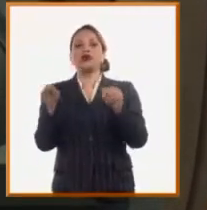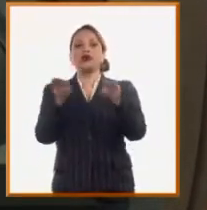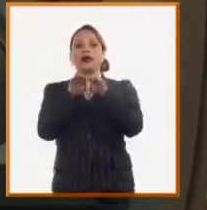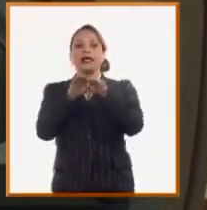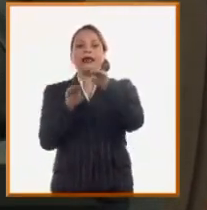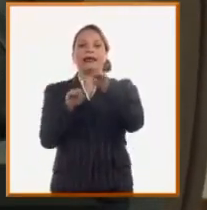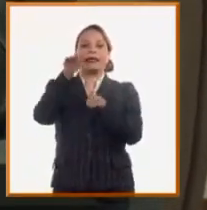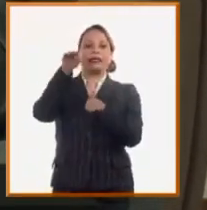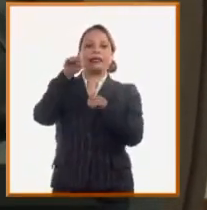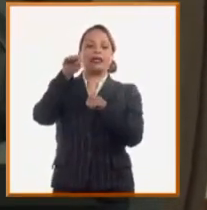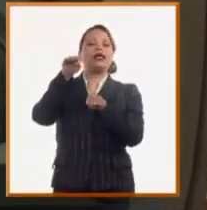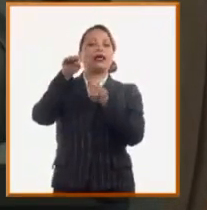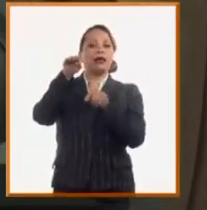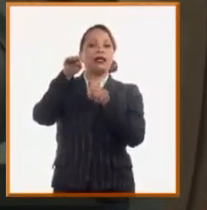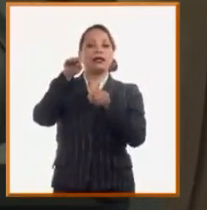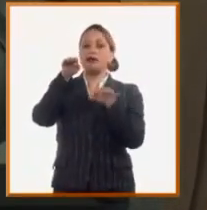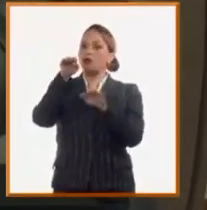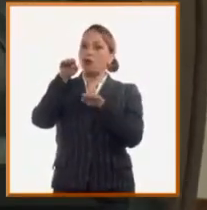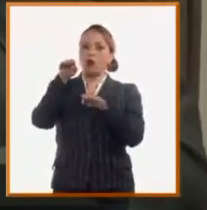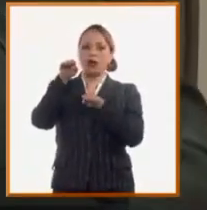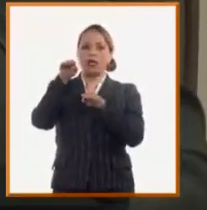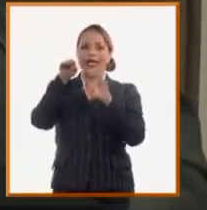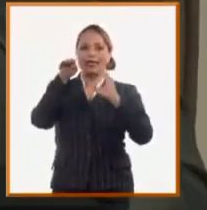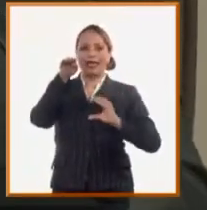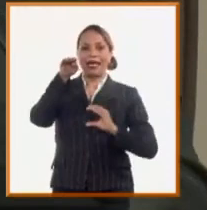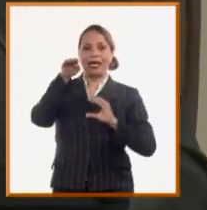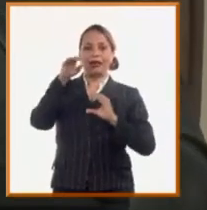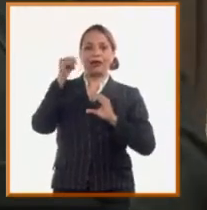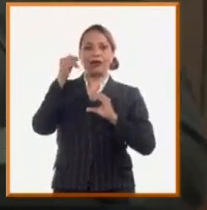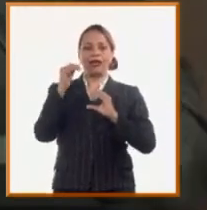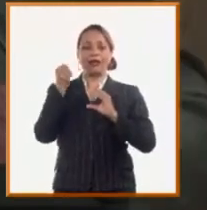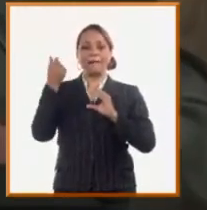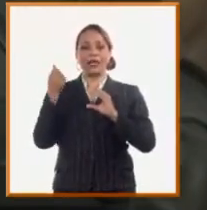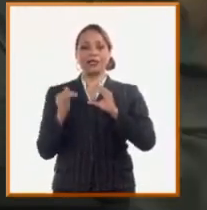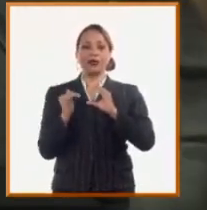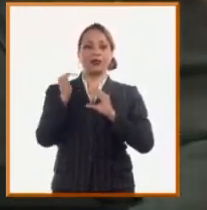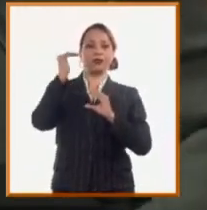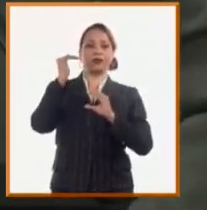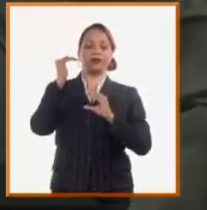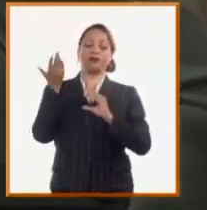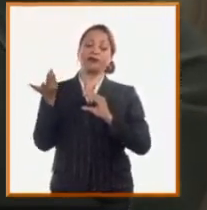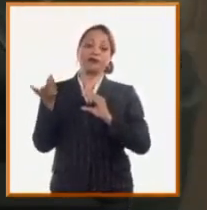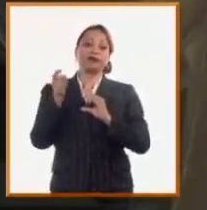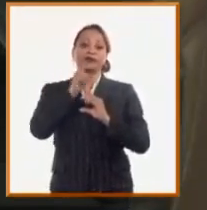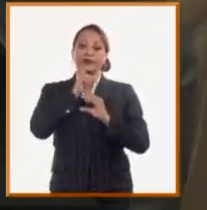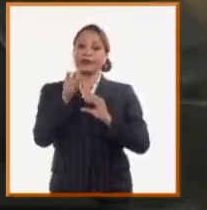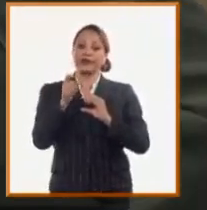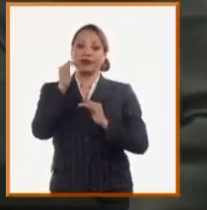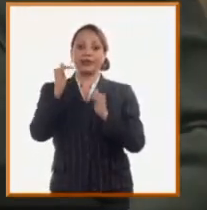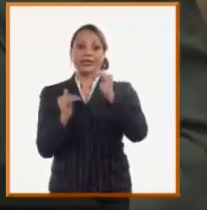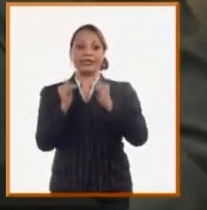los mismos de ahora, pero iban a ser iguales de desproporcionados. Iban a ser iguales de desproporcionados.